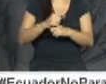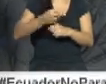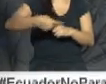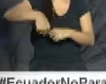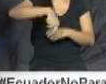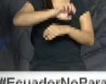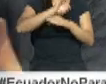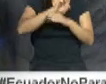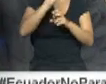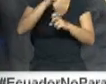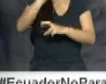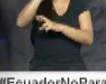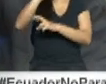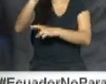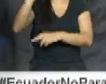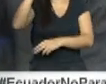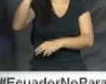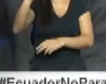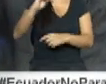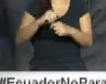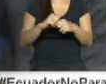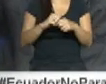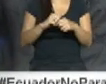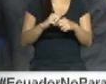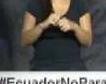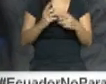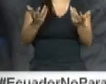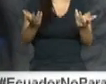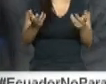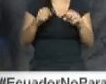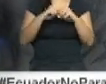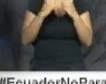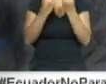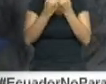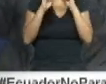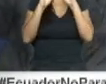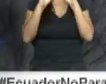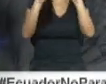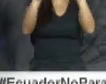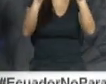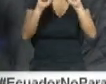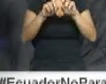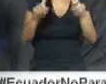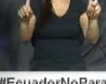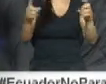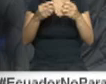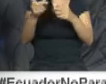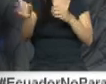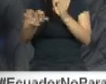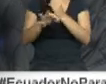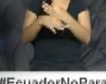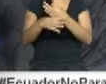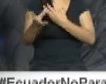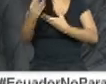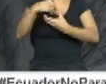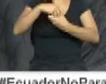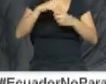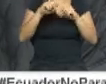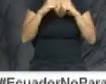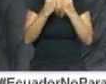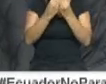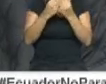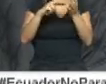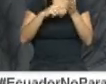Estado-Nación, y se creído ciertamente eso ha permeado mucho su visión con respecto a cuál es su rol frente a la sociedad, ¿no? Un rol de,